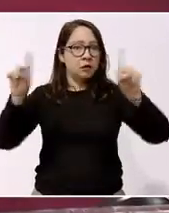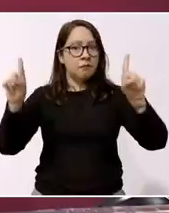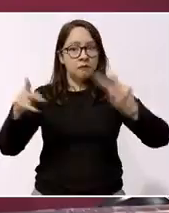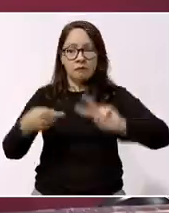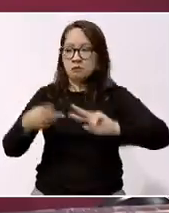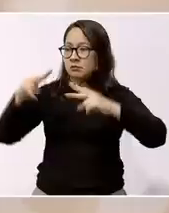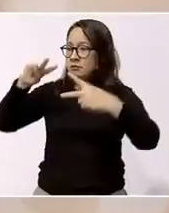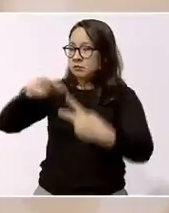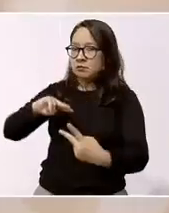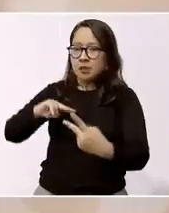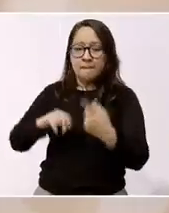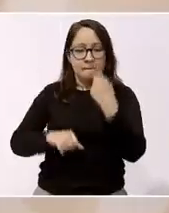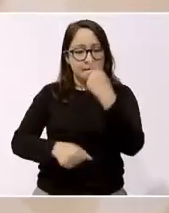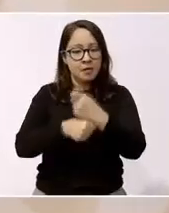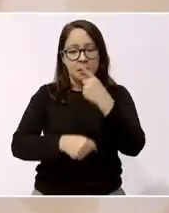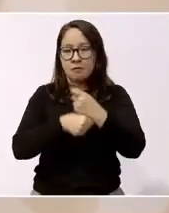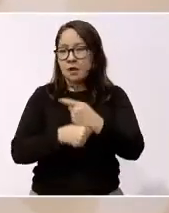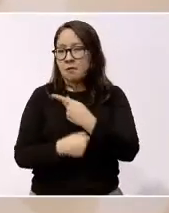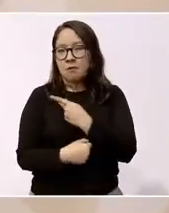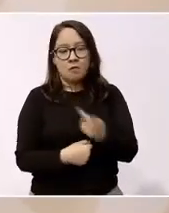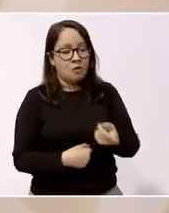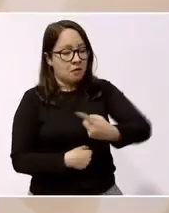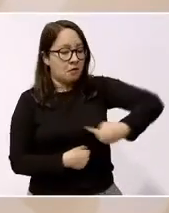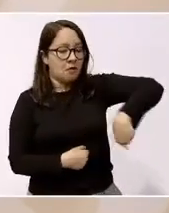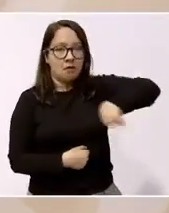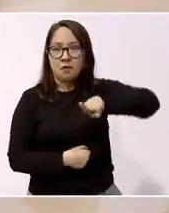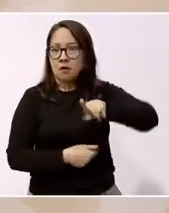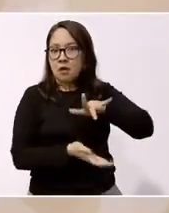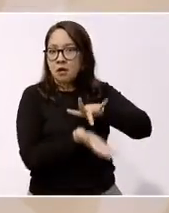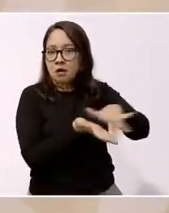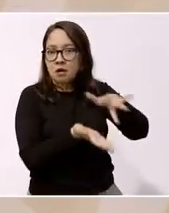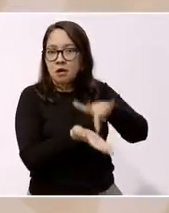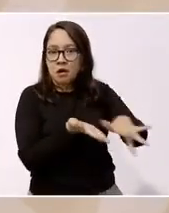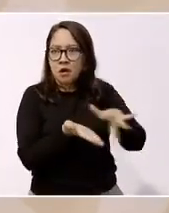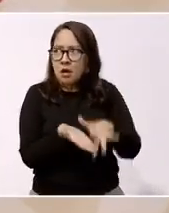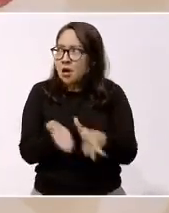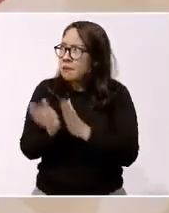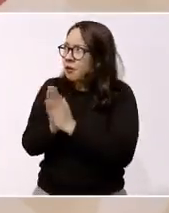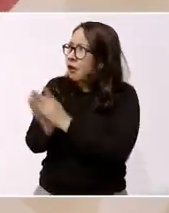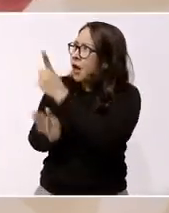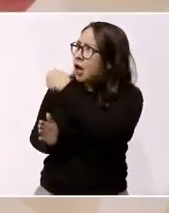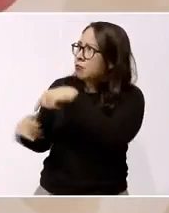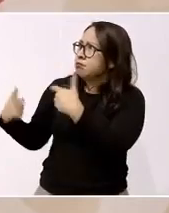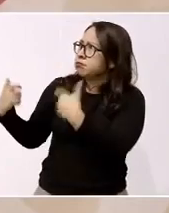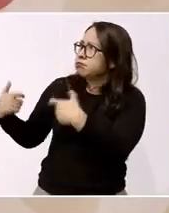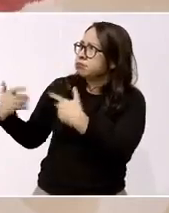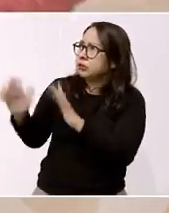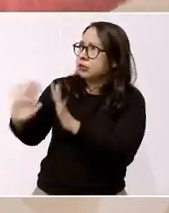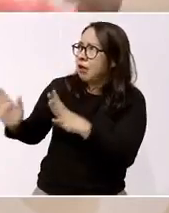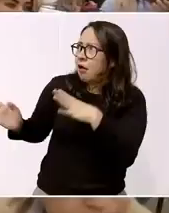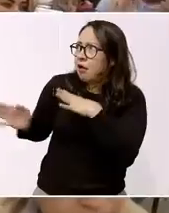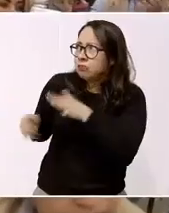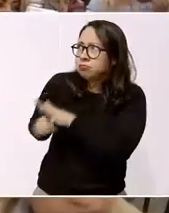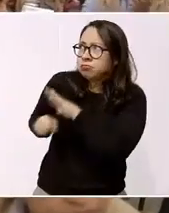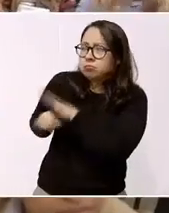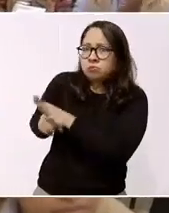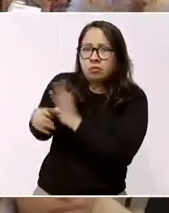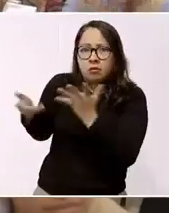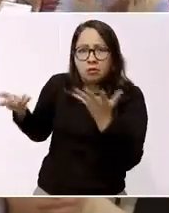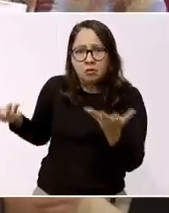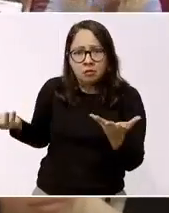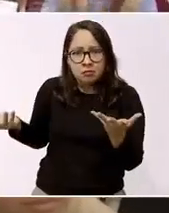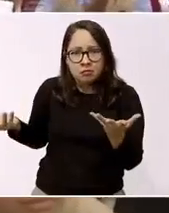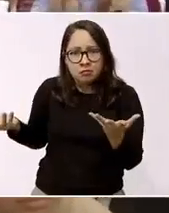arriba. Nada de que hay que darle a los de arriba porque así, si se les da a los de arriba,